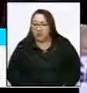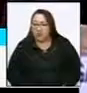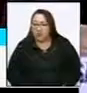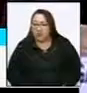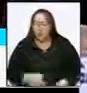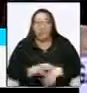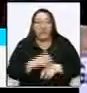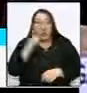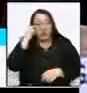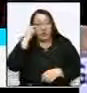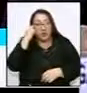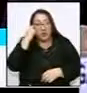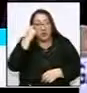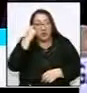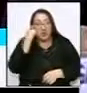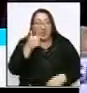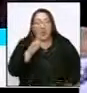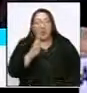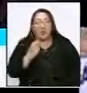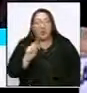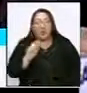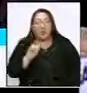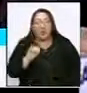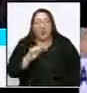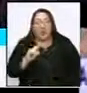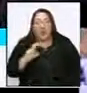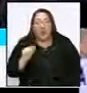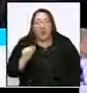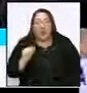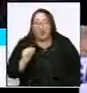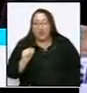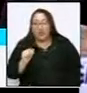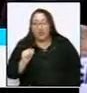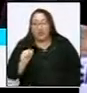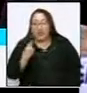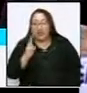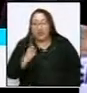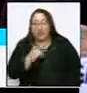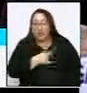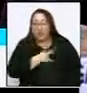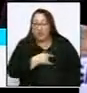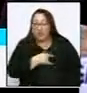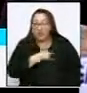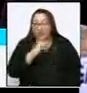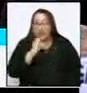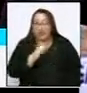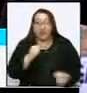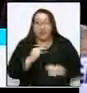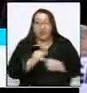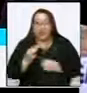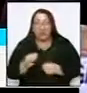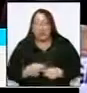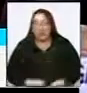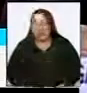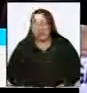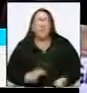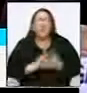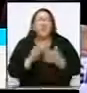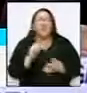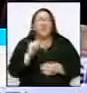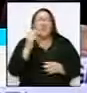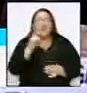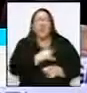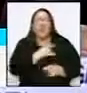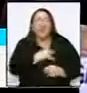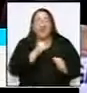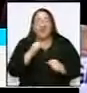doctor Álvarez Miranda es decano de la Facultad de Derecho de la Universidad de San Martín de Porres y es expresidente